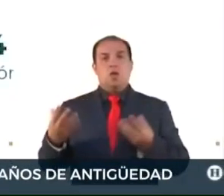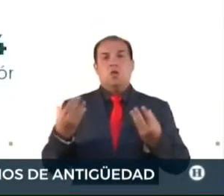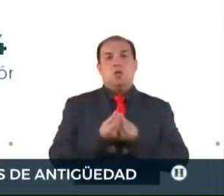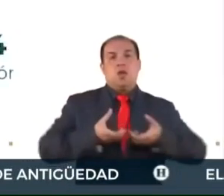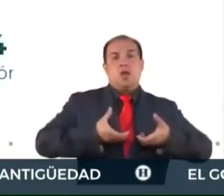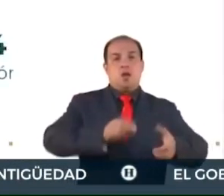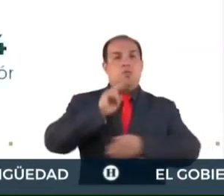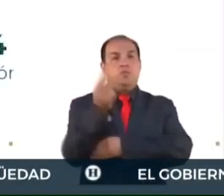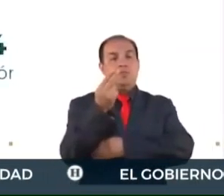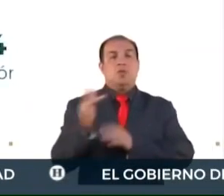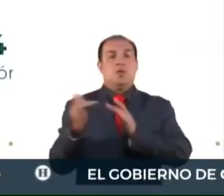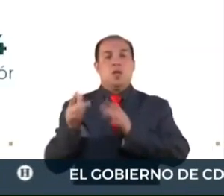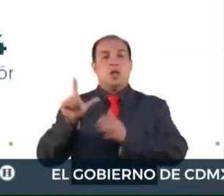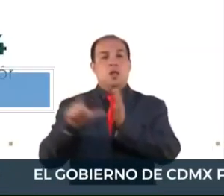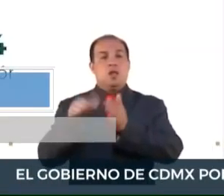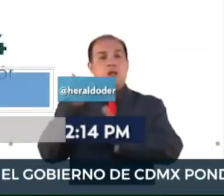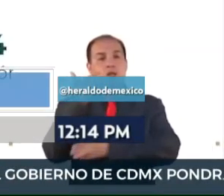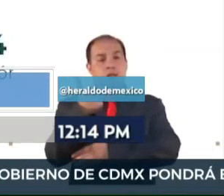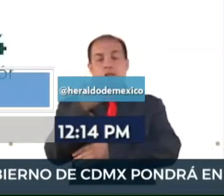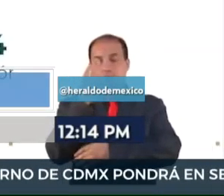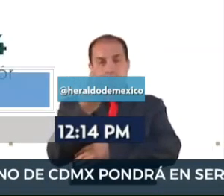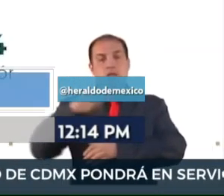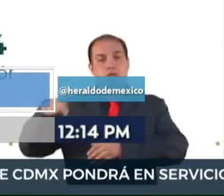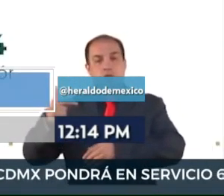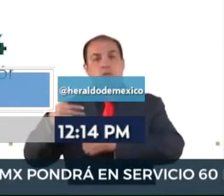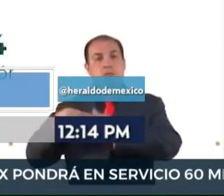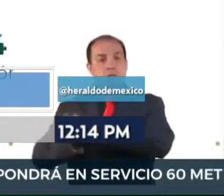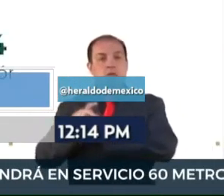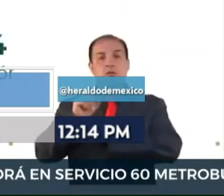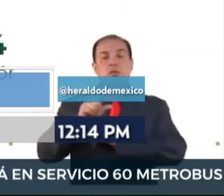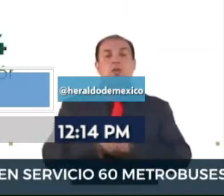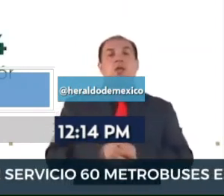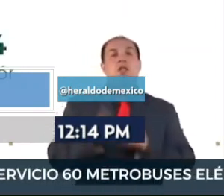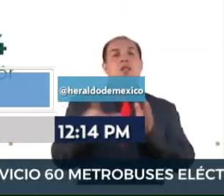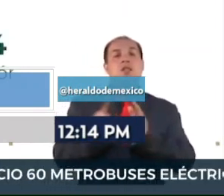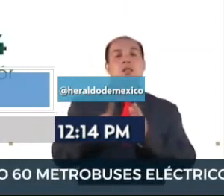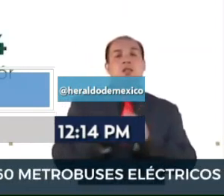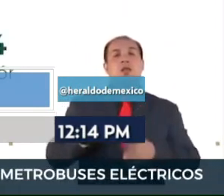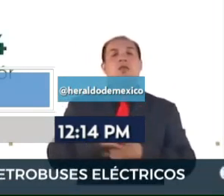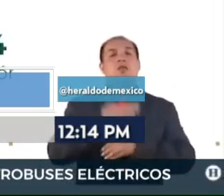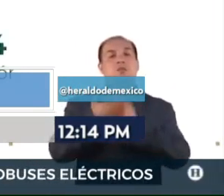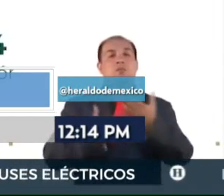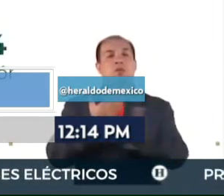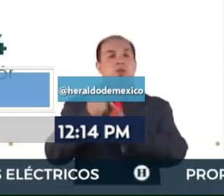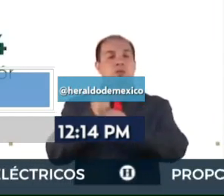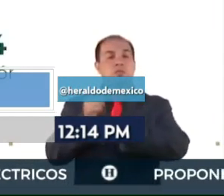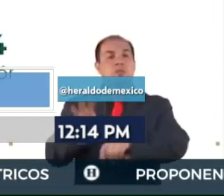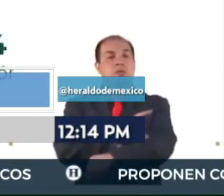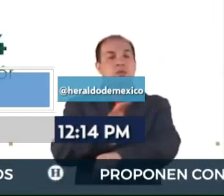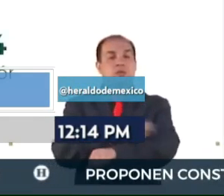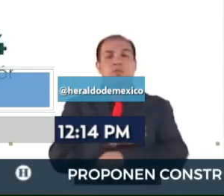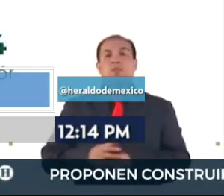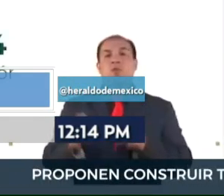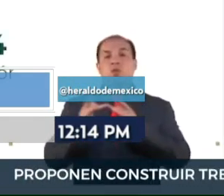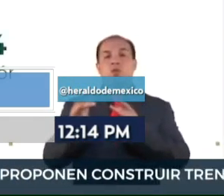Conectará las líneas 3 y 12 del metro, así como la línea 3 del Servicio de Transportes Eléctricos. Y se conecta con la ciclovía de Amores,